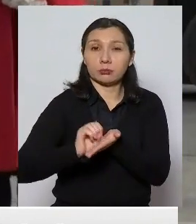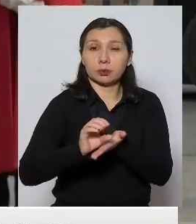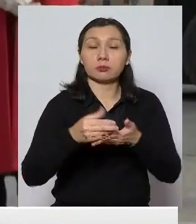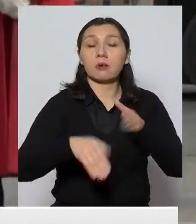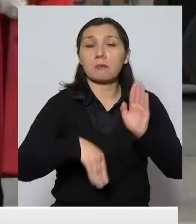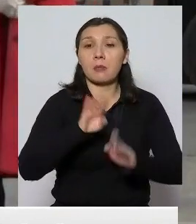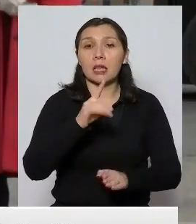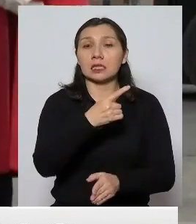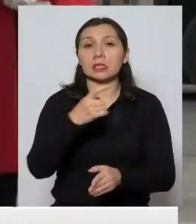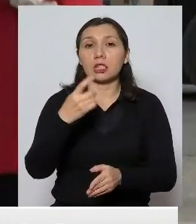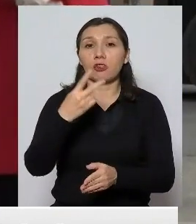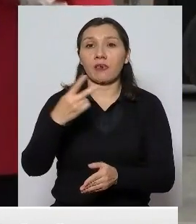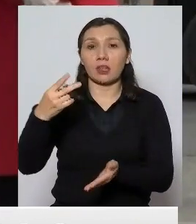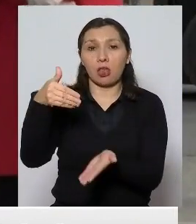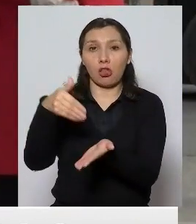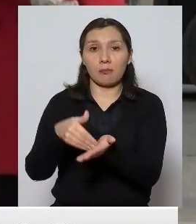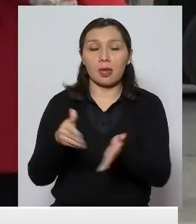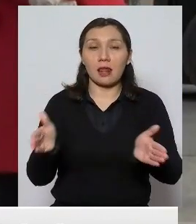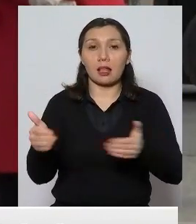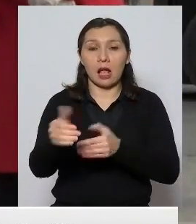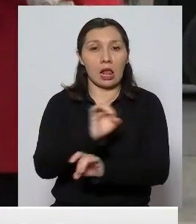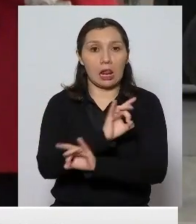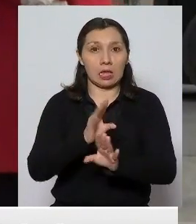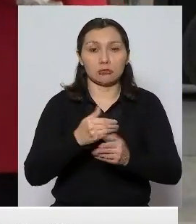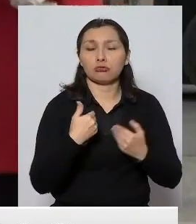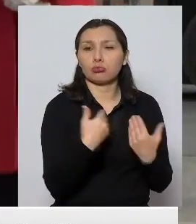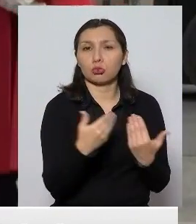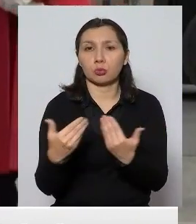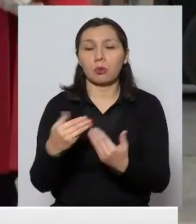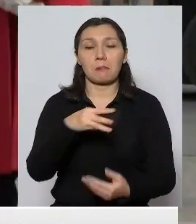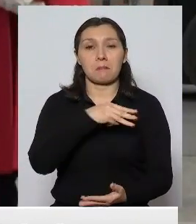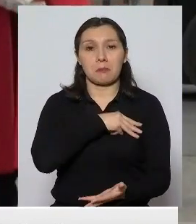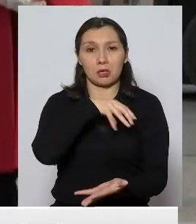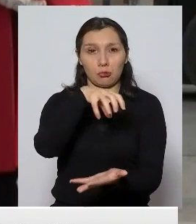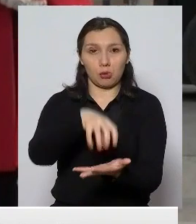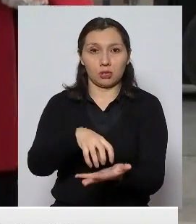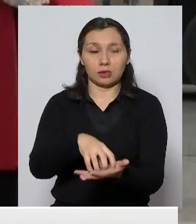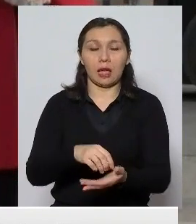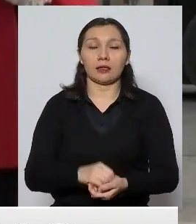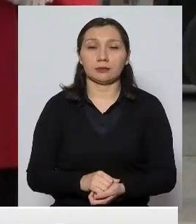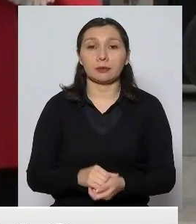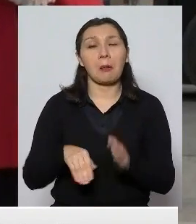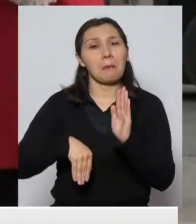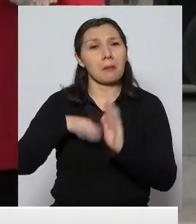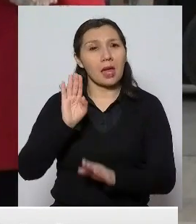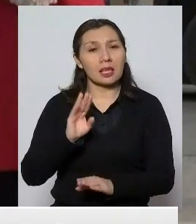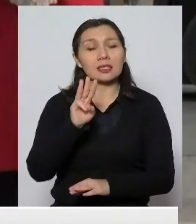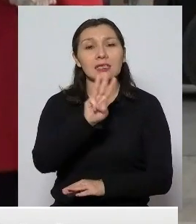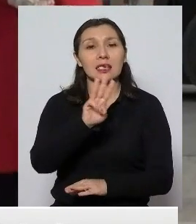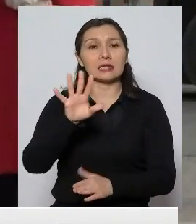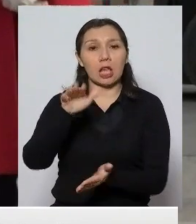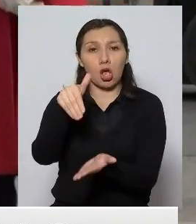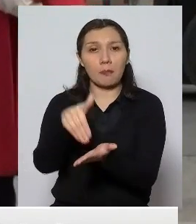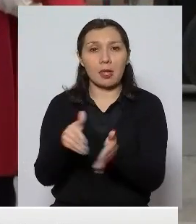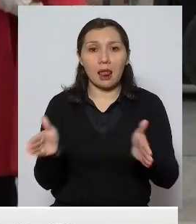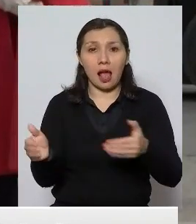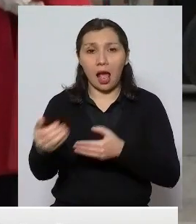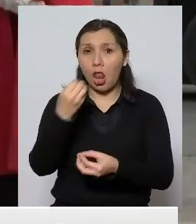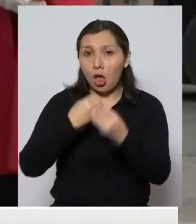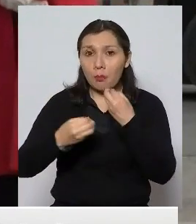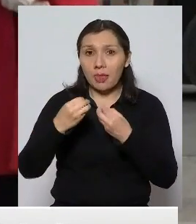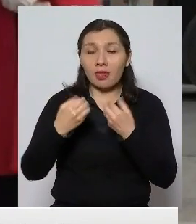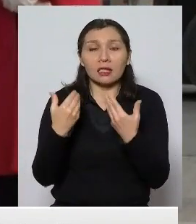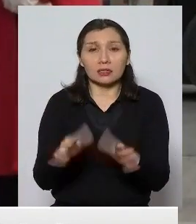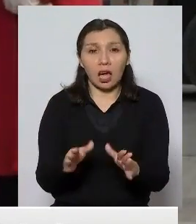más de 122 mil canastas de alimentos en la región metropolitana. y más de 35.000 canastas de